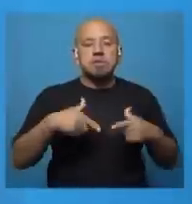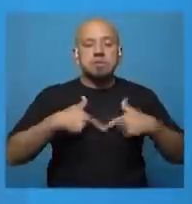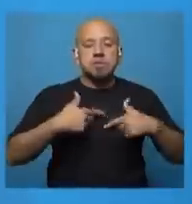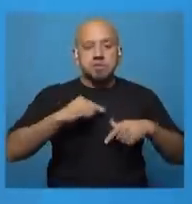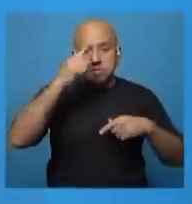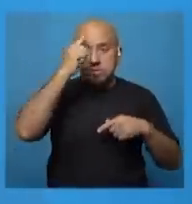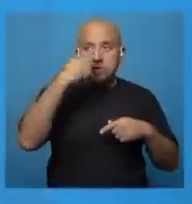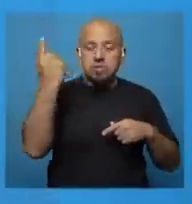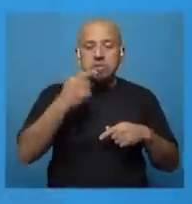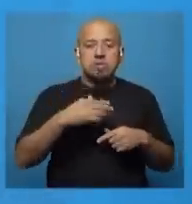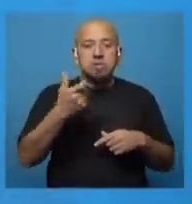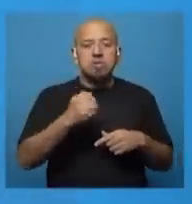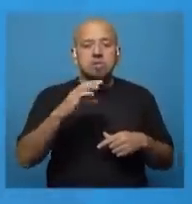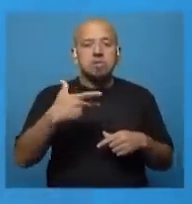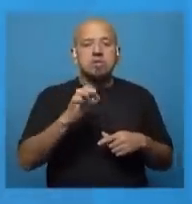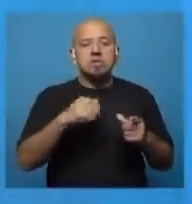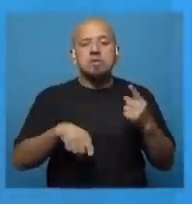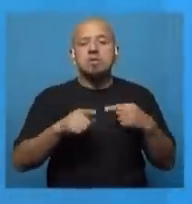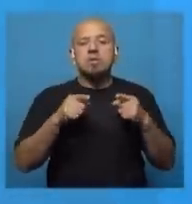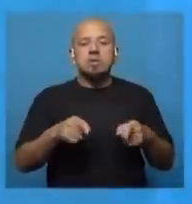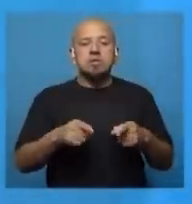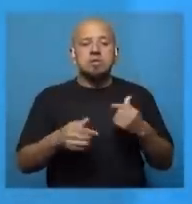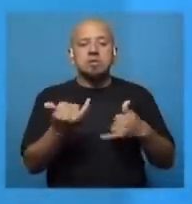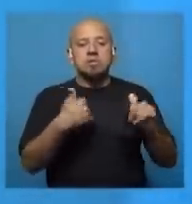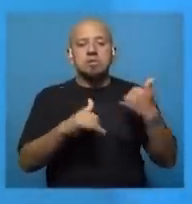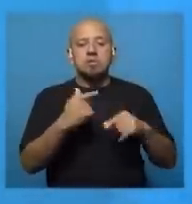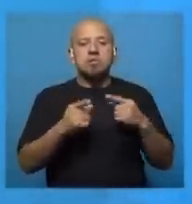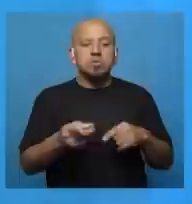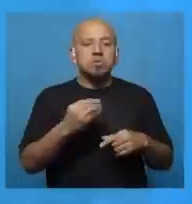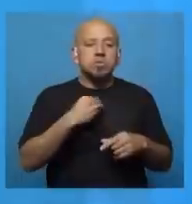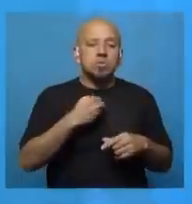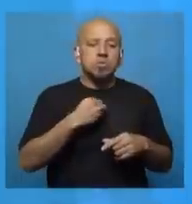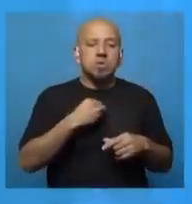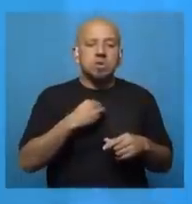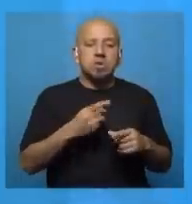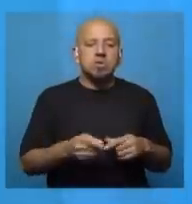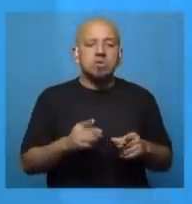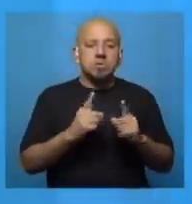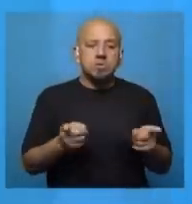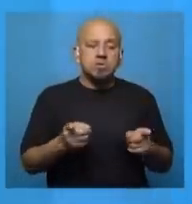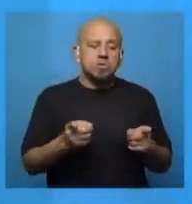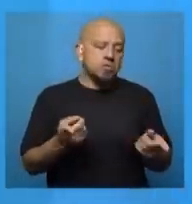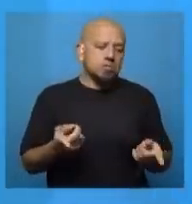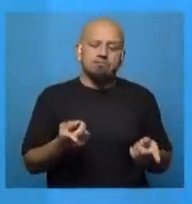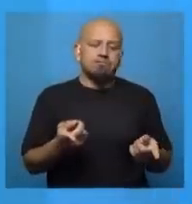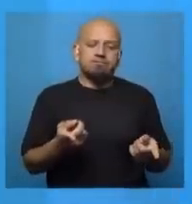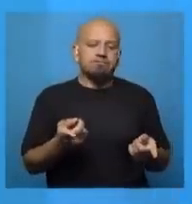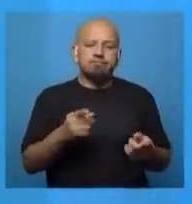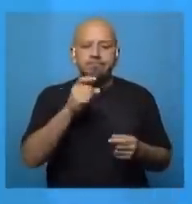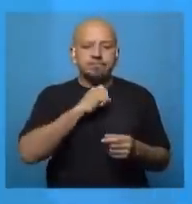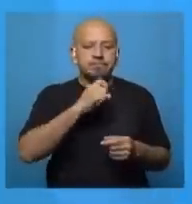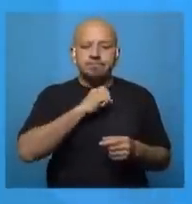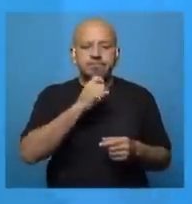de la república reivindicando que esta información Se da de manera voluntaria falso nosotros